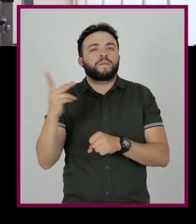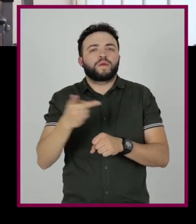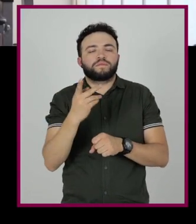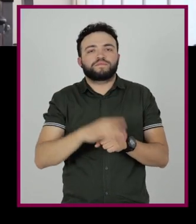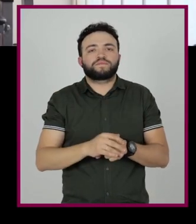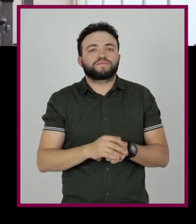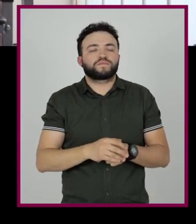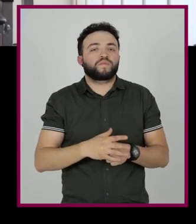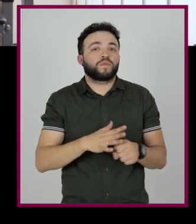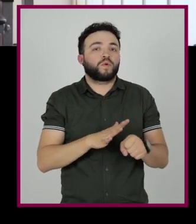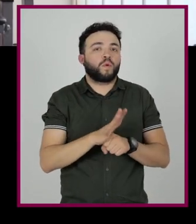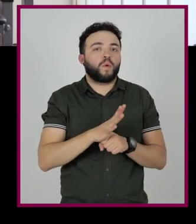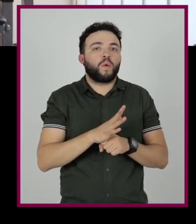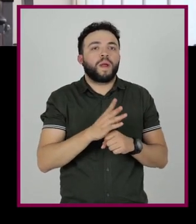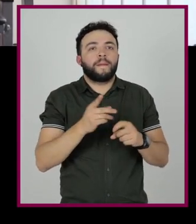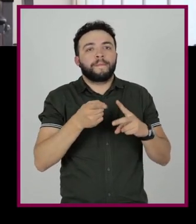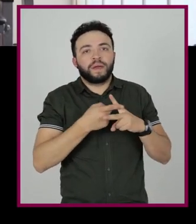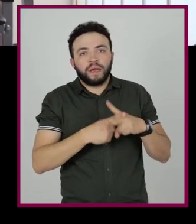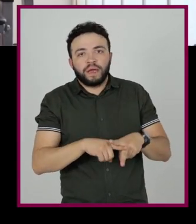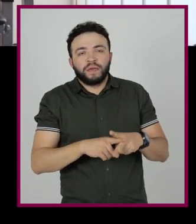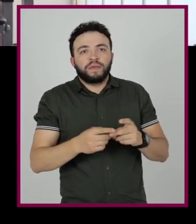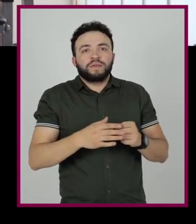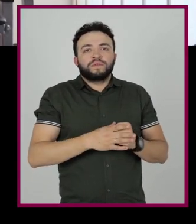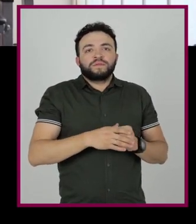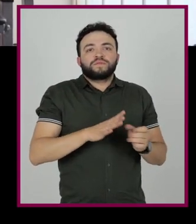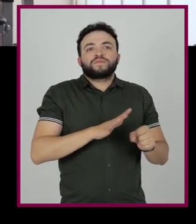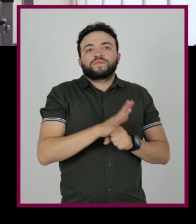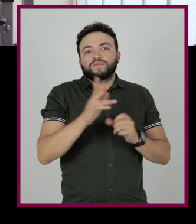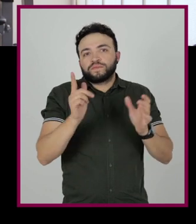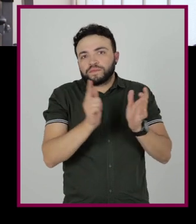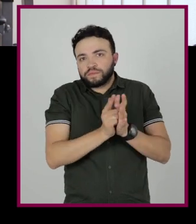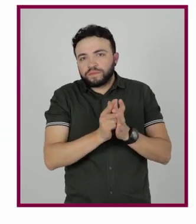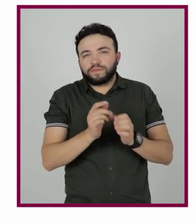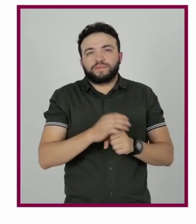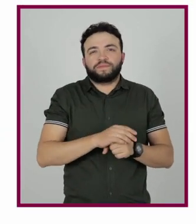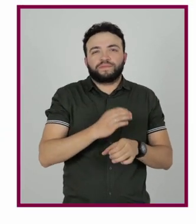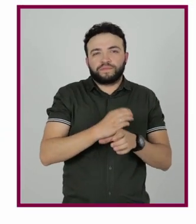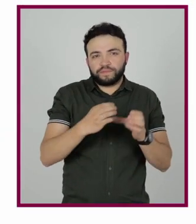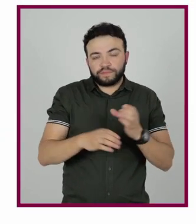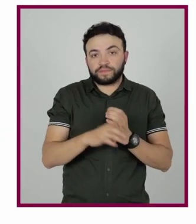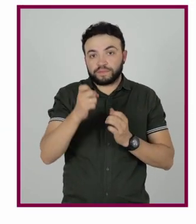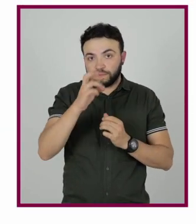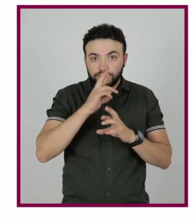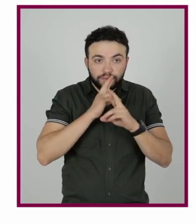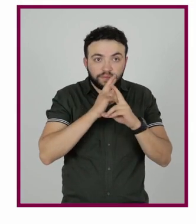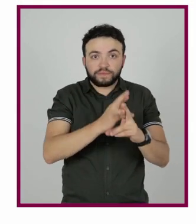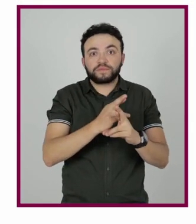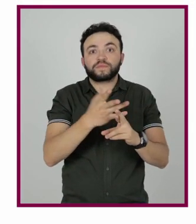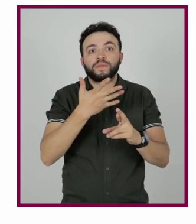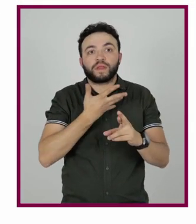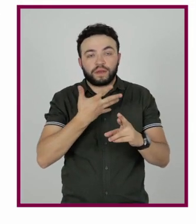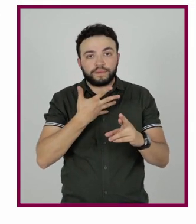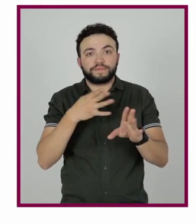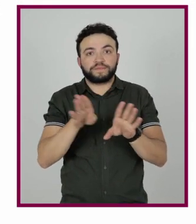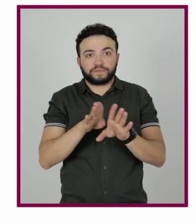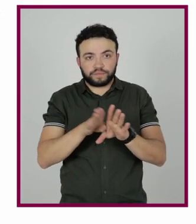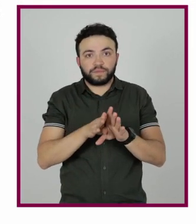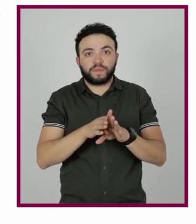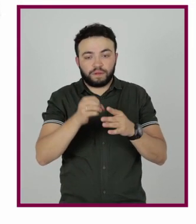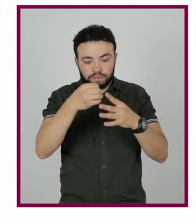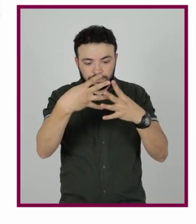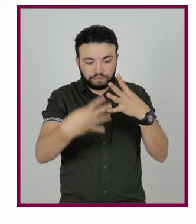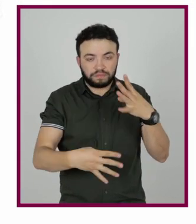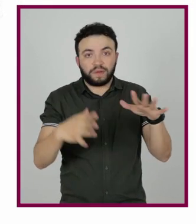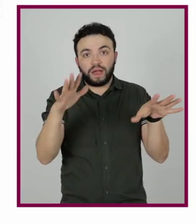¿Cuáles son los principios, axiomas o qué leyes postula? En este caso, la respuesta sería que existen una serie